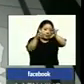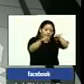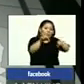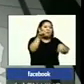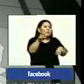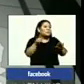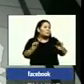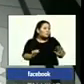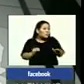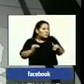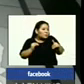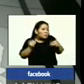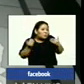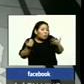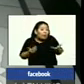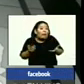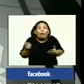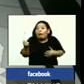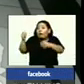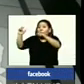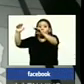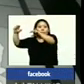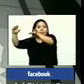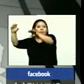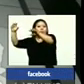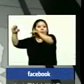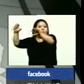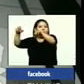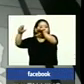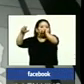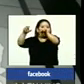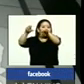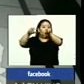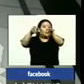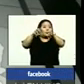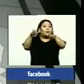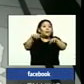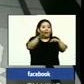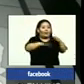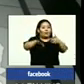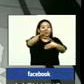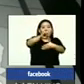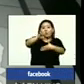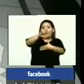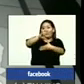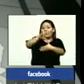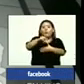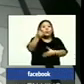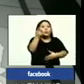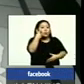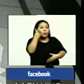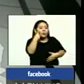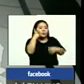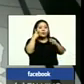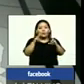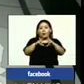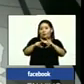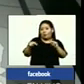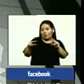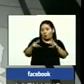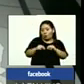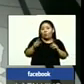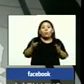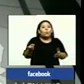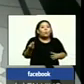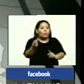esto es producto del acercamiento de una onda del este a los planos caribeños de Nicaragua. Y pues en cuanto a las